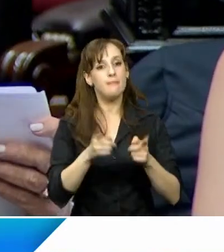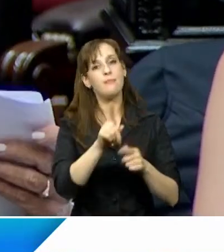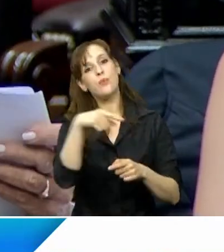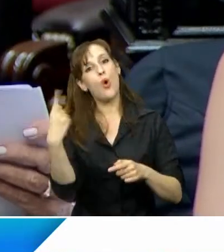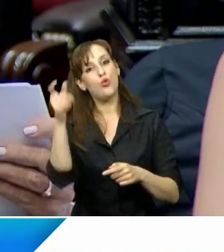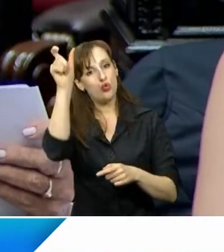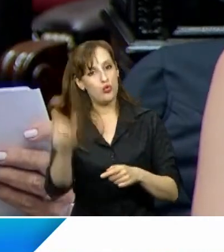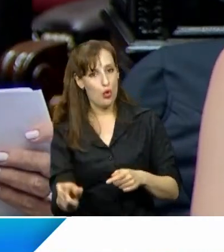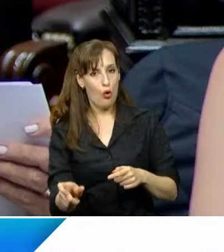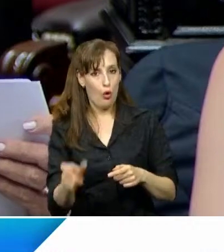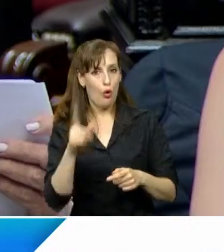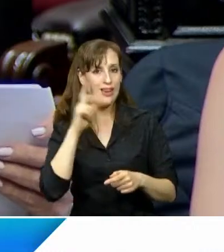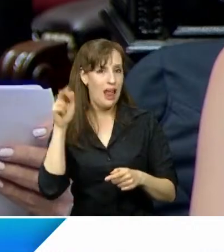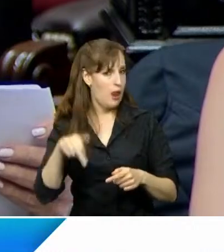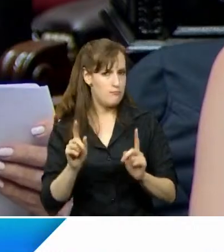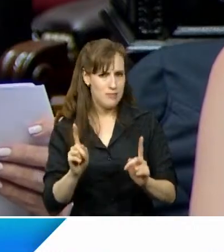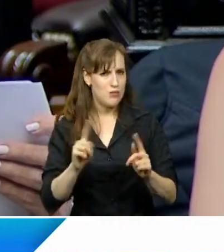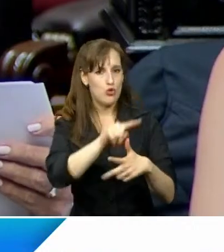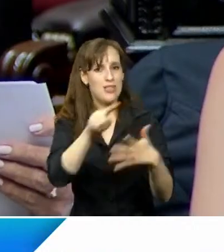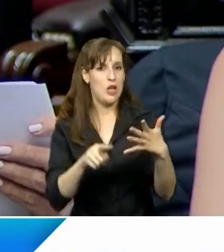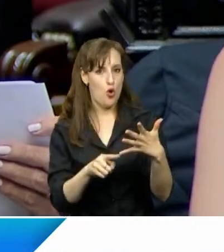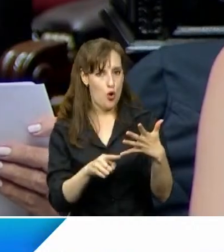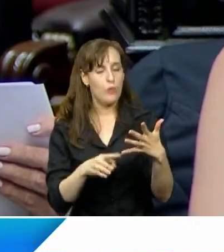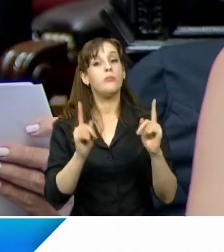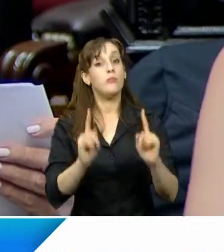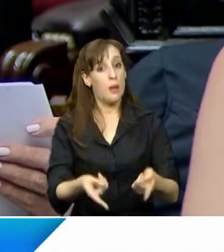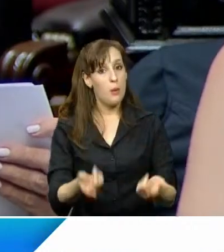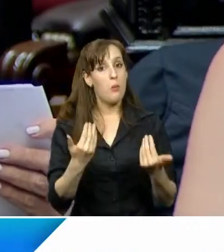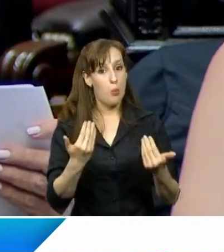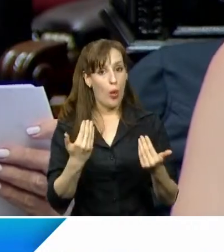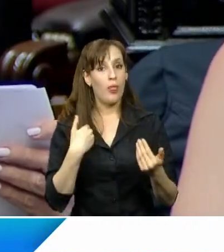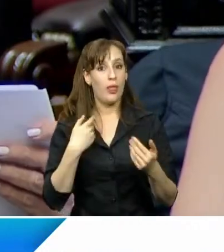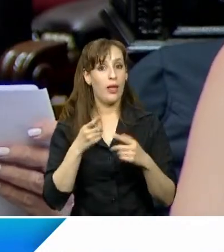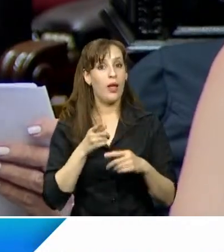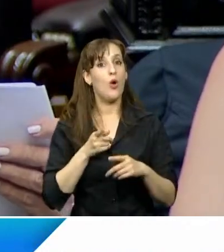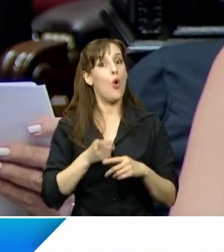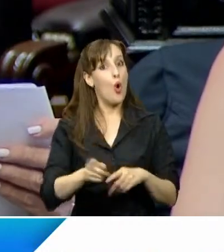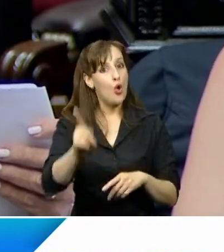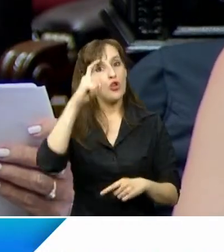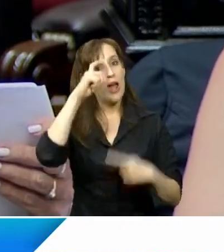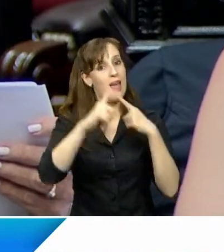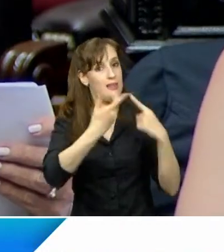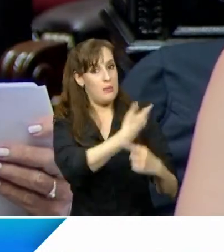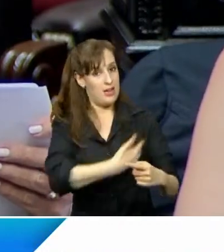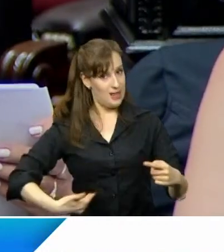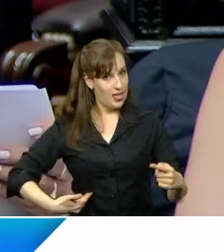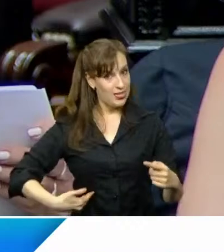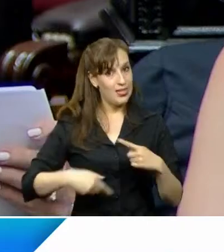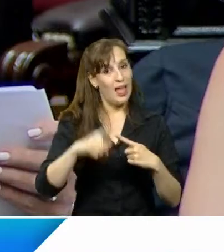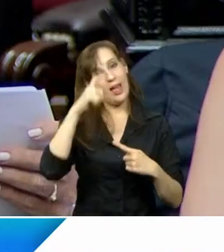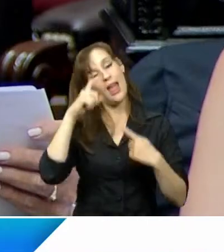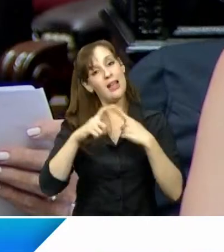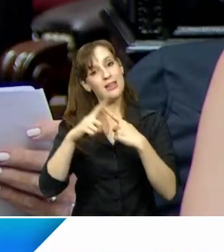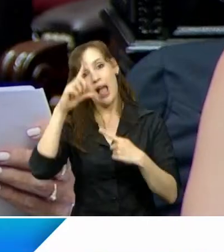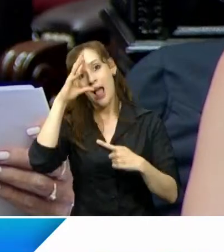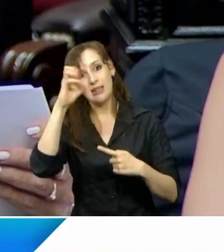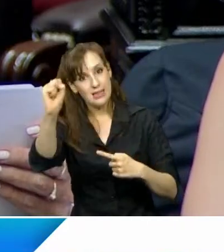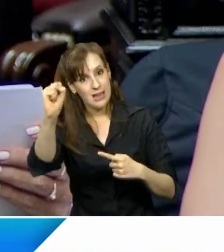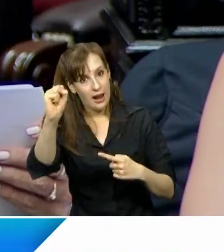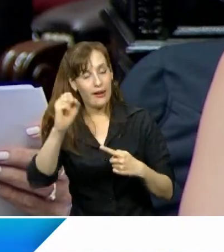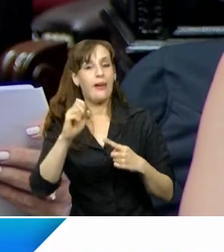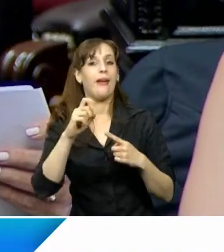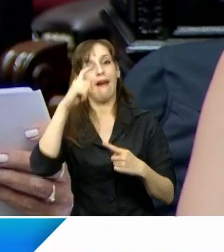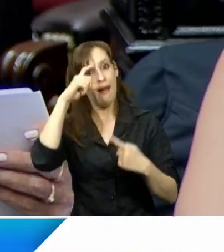Buenos Aires. Además, se podrá juzgar al ex presidente iraní, al ex canciller y al ex embajador de